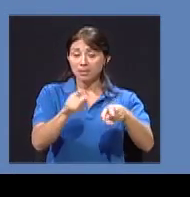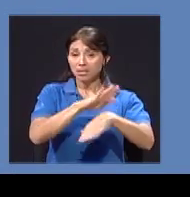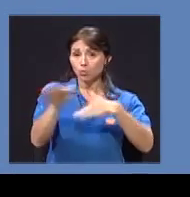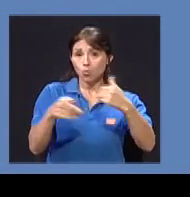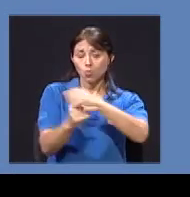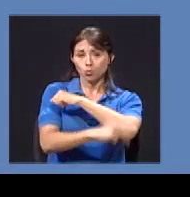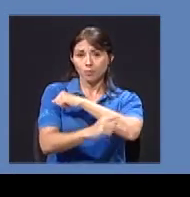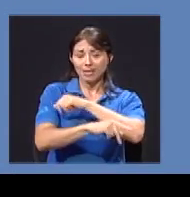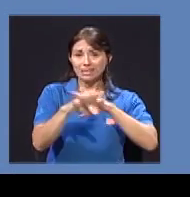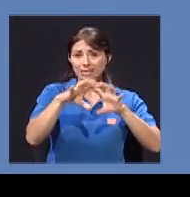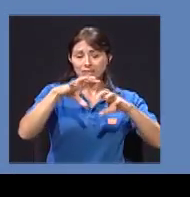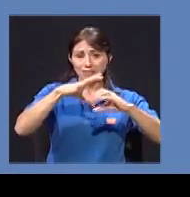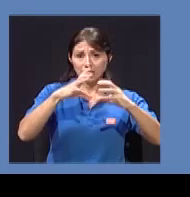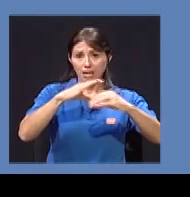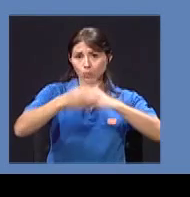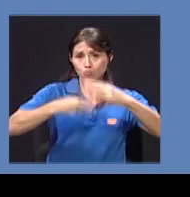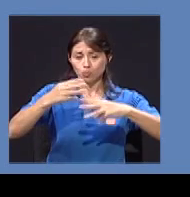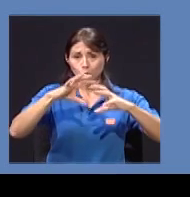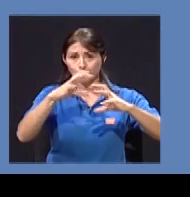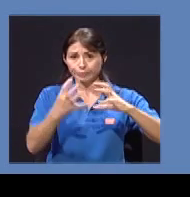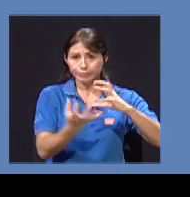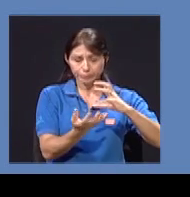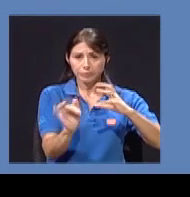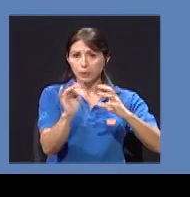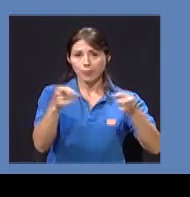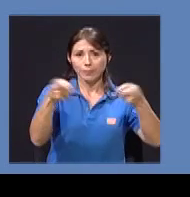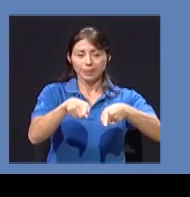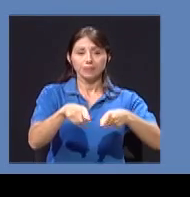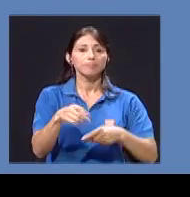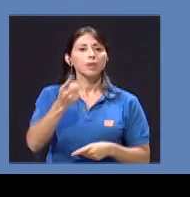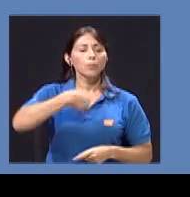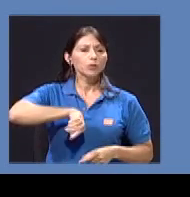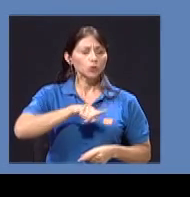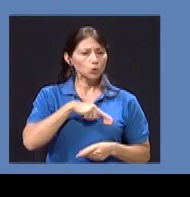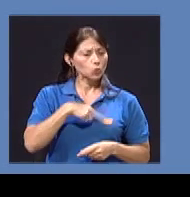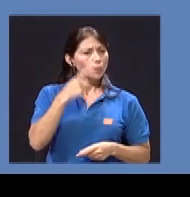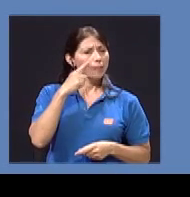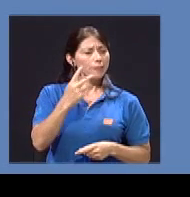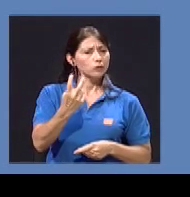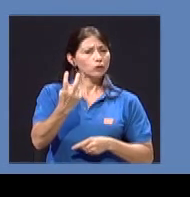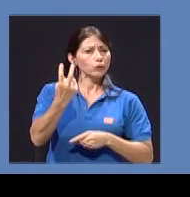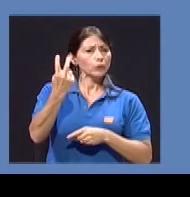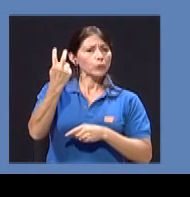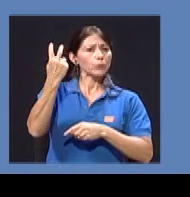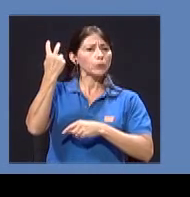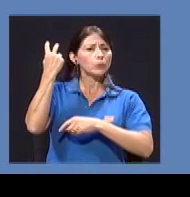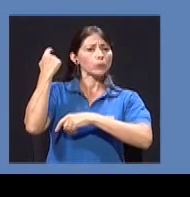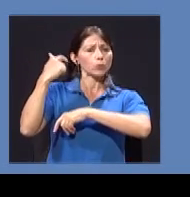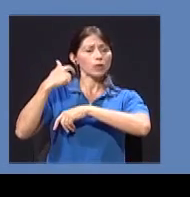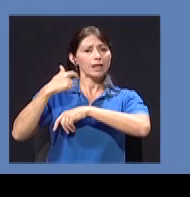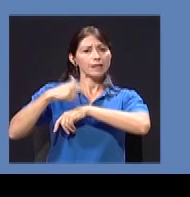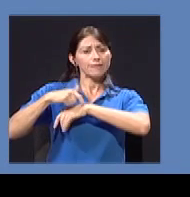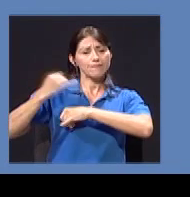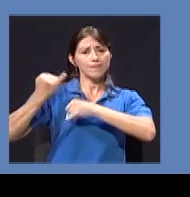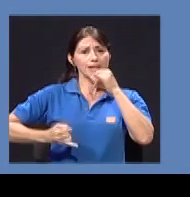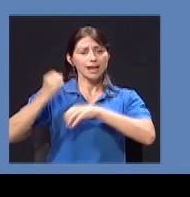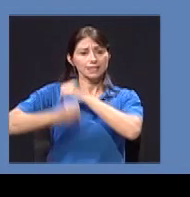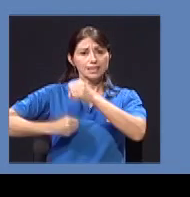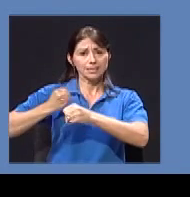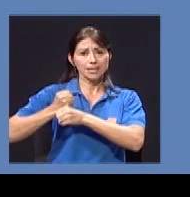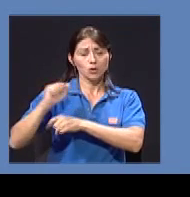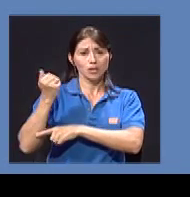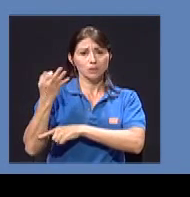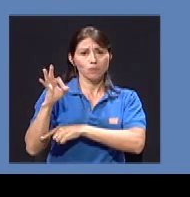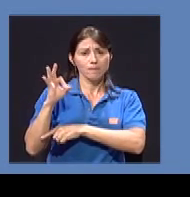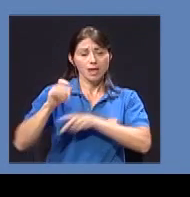países. Sobre todo, si analizamos retrospectivamente desde finales del siglo